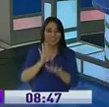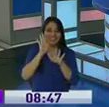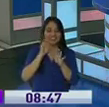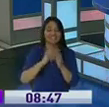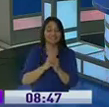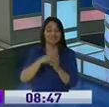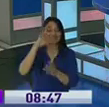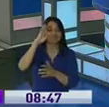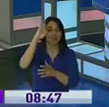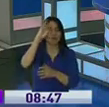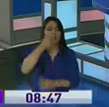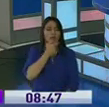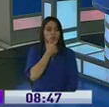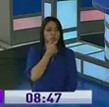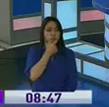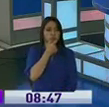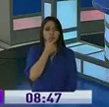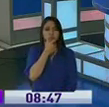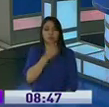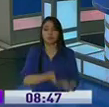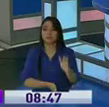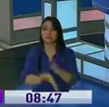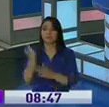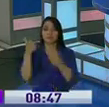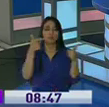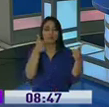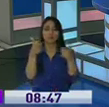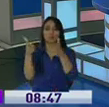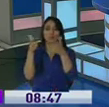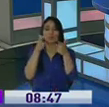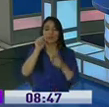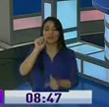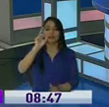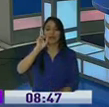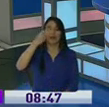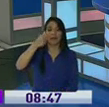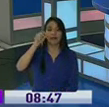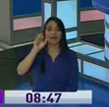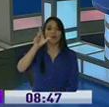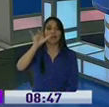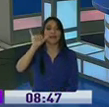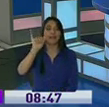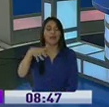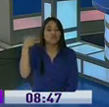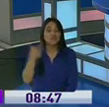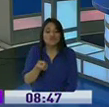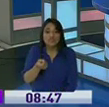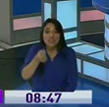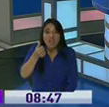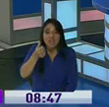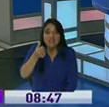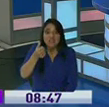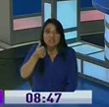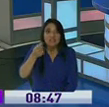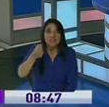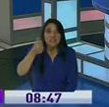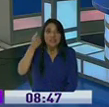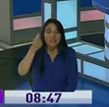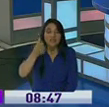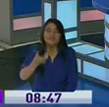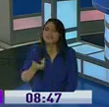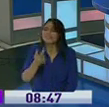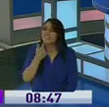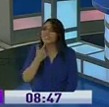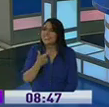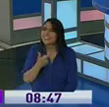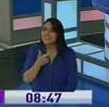y conciencia con el Capi Peseta, quien se fue a patrullar el sector de la Argelia hasta que casi se rompe el mosco de la patrulla. ¿Qué será el mosco?